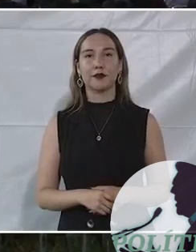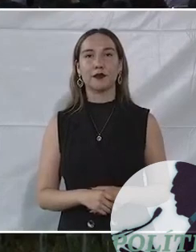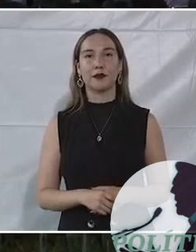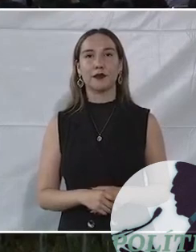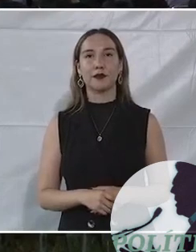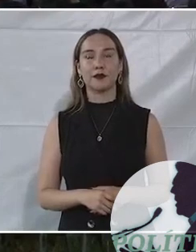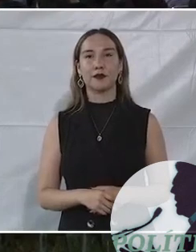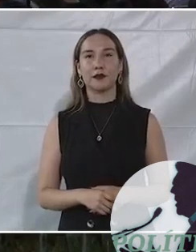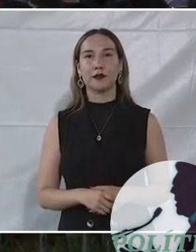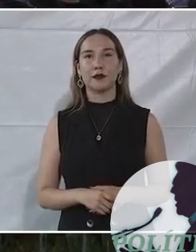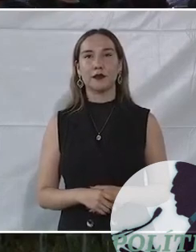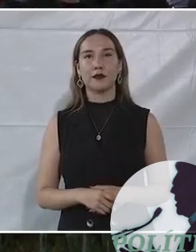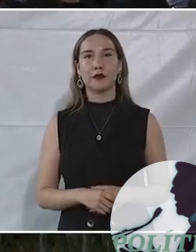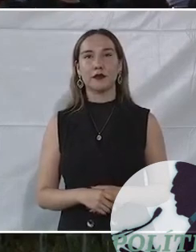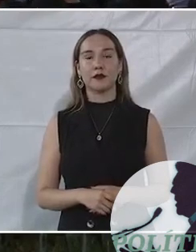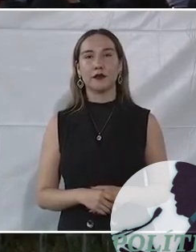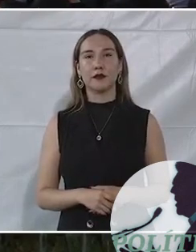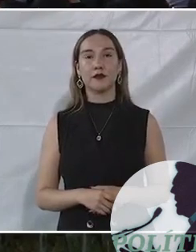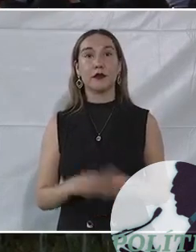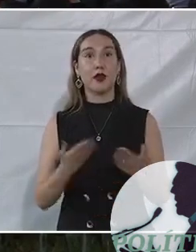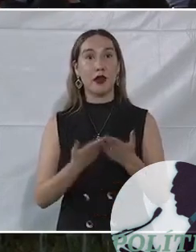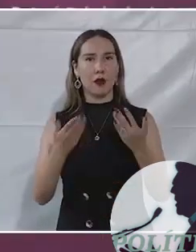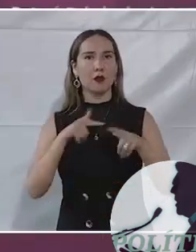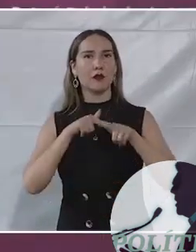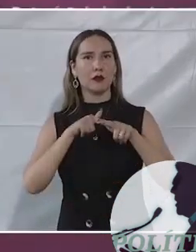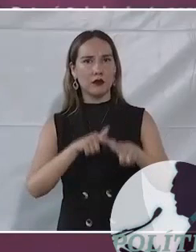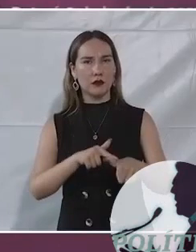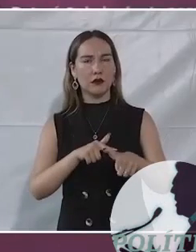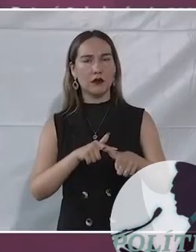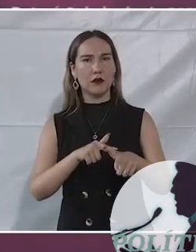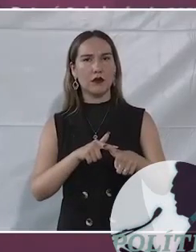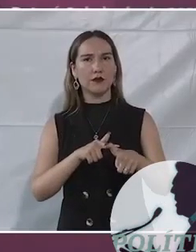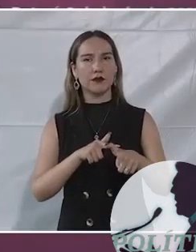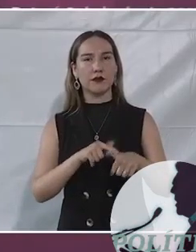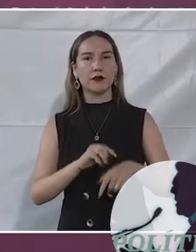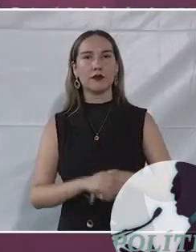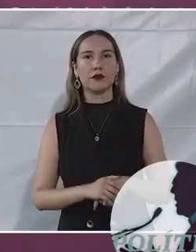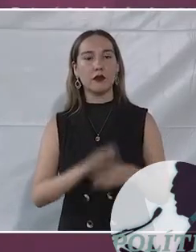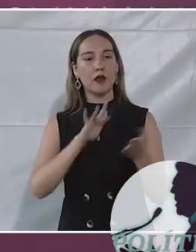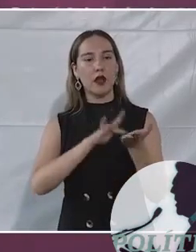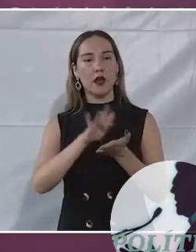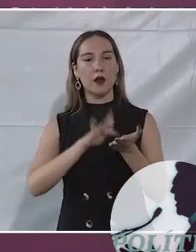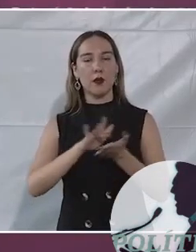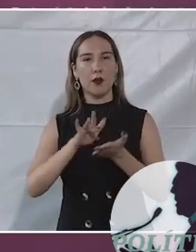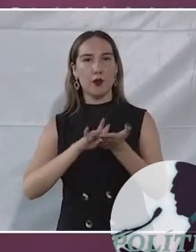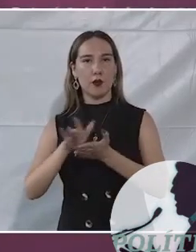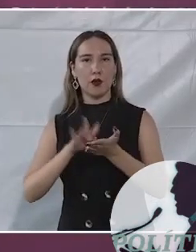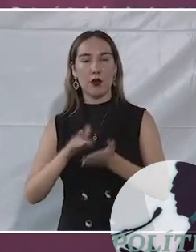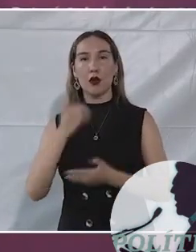Vamos a seguir apoyando con el programa La Escuela es Nuestra,